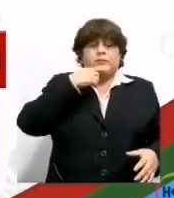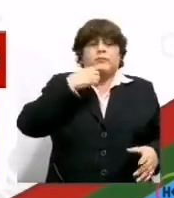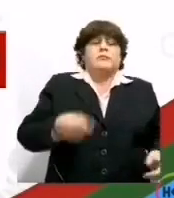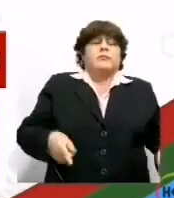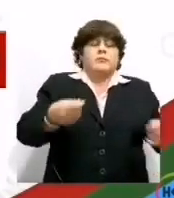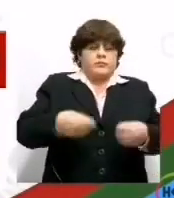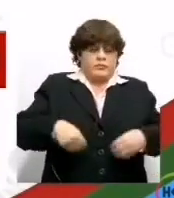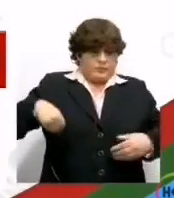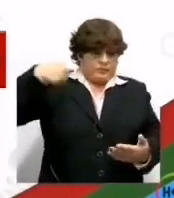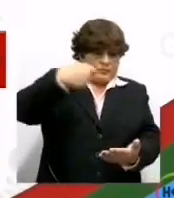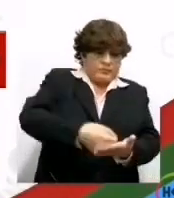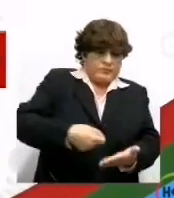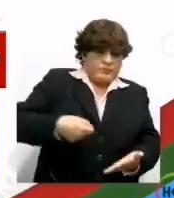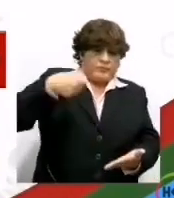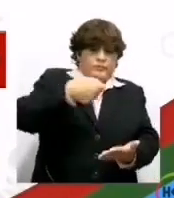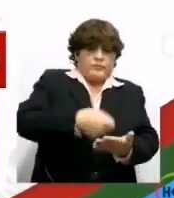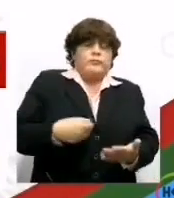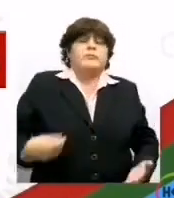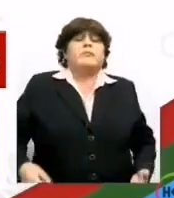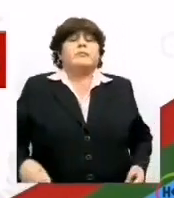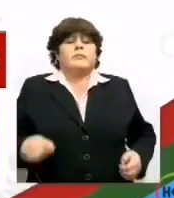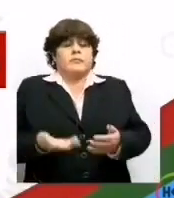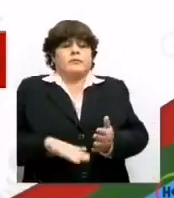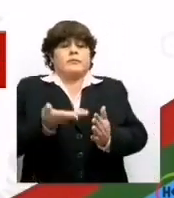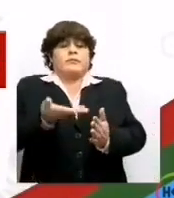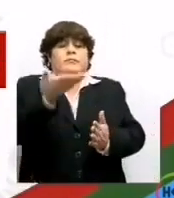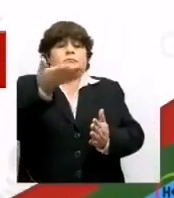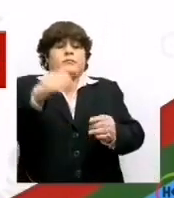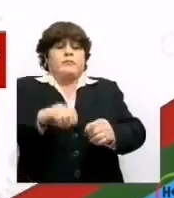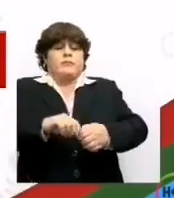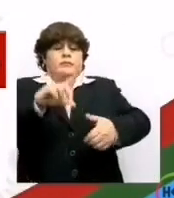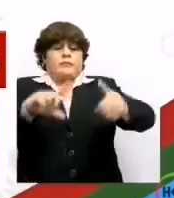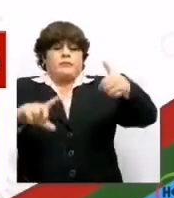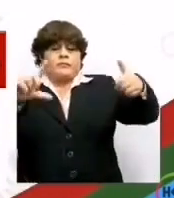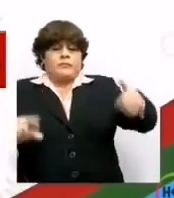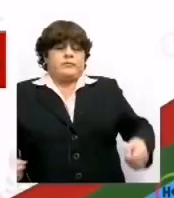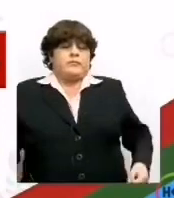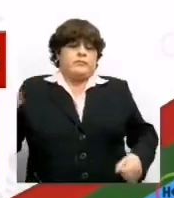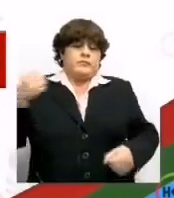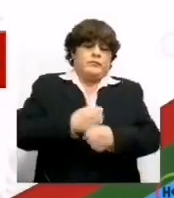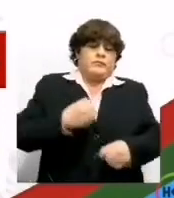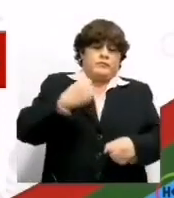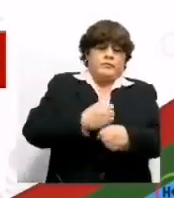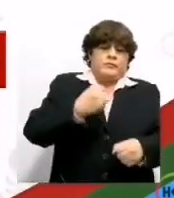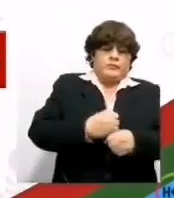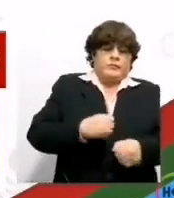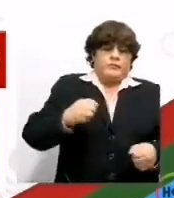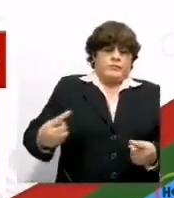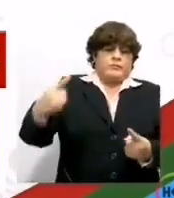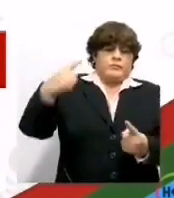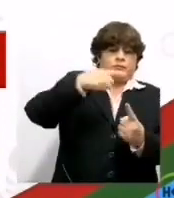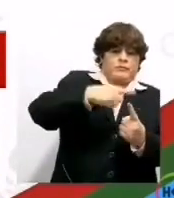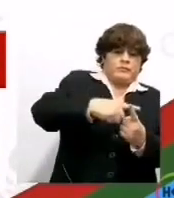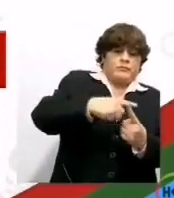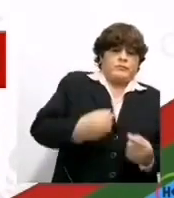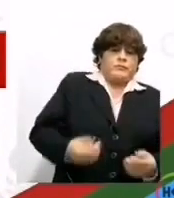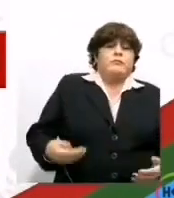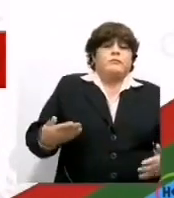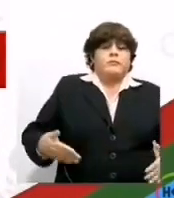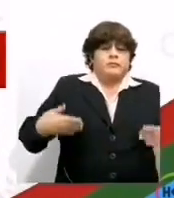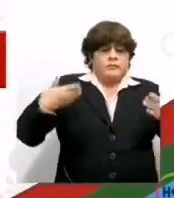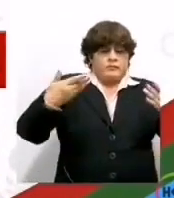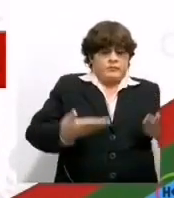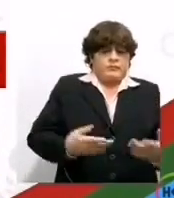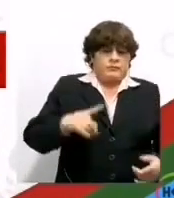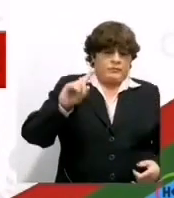pueden aportar al crecimiento de la región Y esa será la primera tarea que con liderazgo el movimiento regional súmate nos dedicaremos